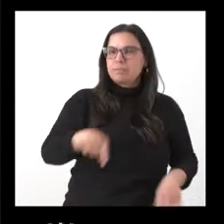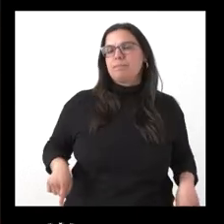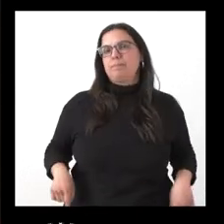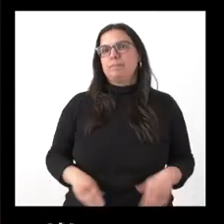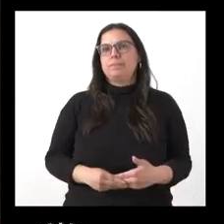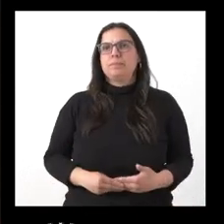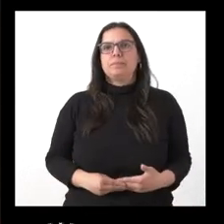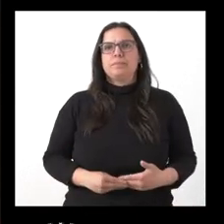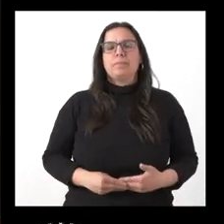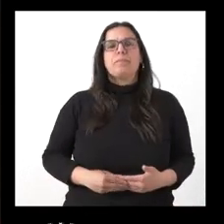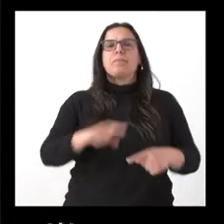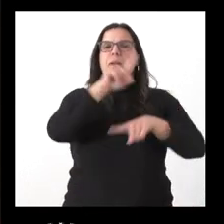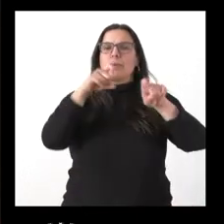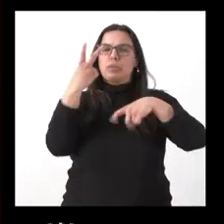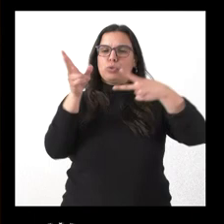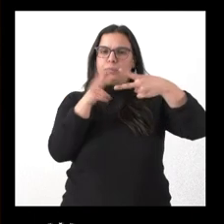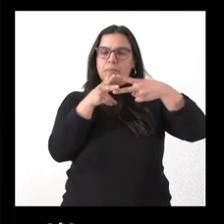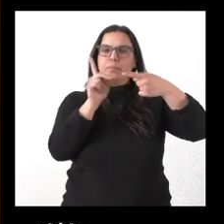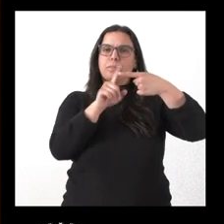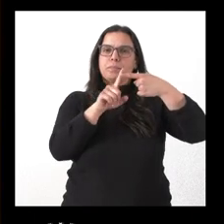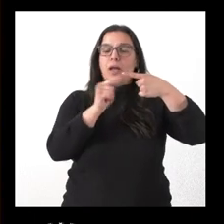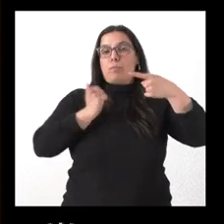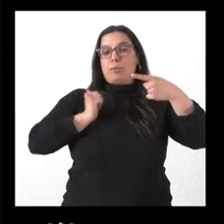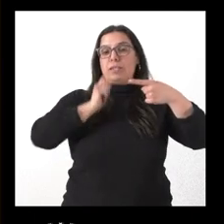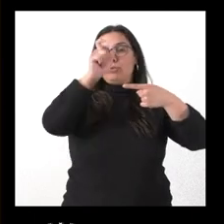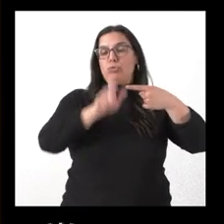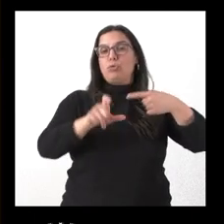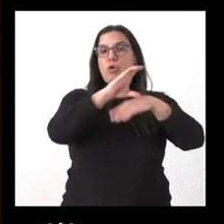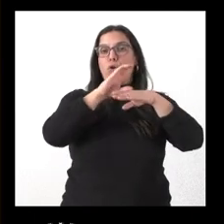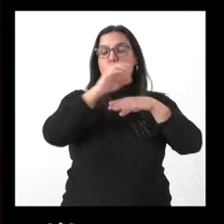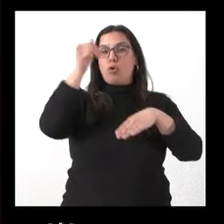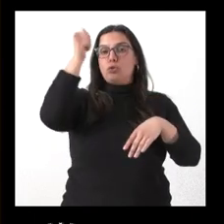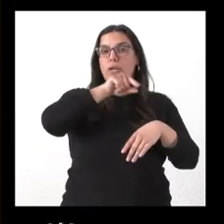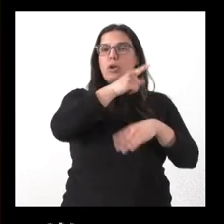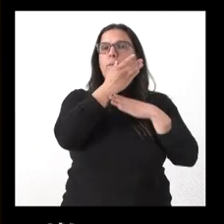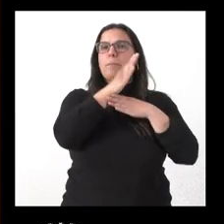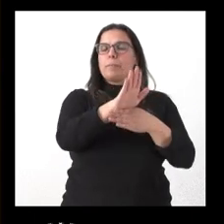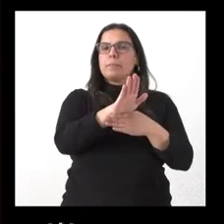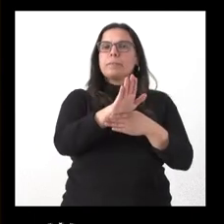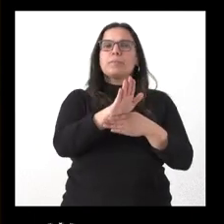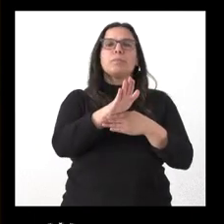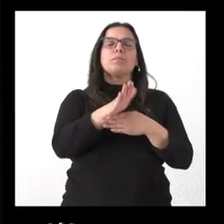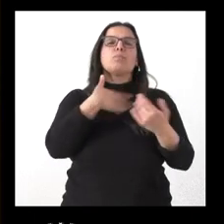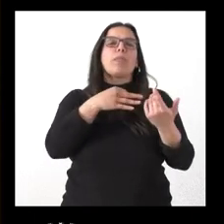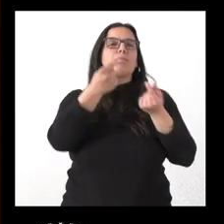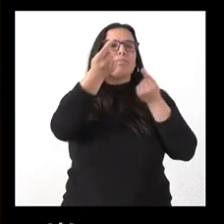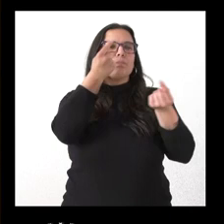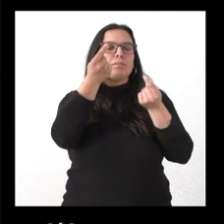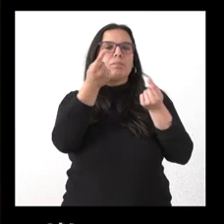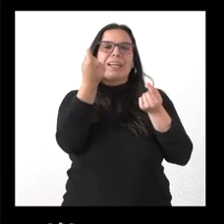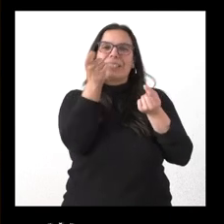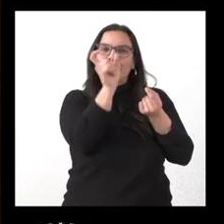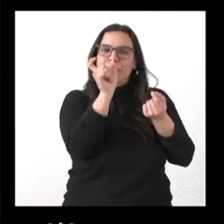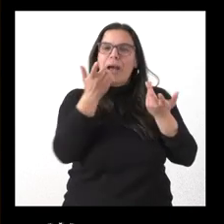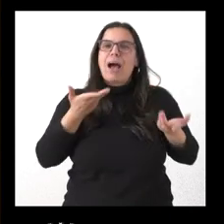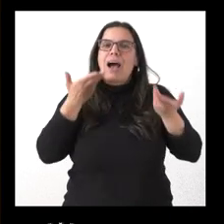sí un par de cuestiones una primera sobre Aprovechando que está también el consejero y nos ha presentado nos puede detallar En qué cuantía van a